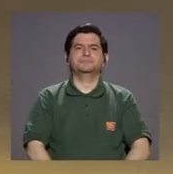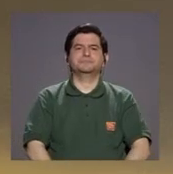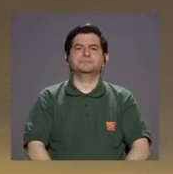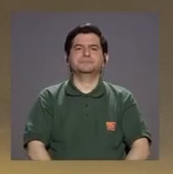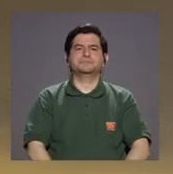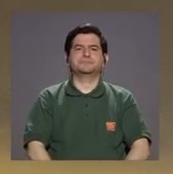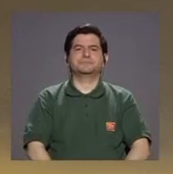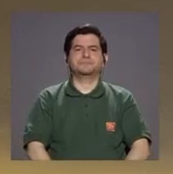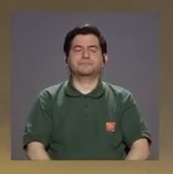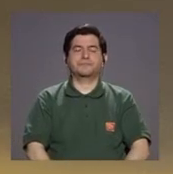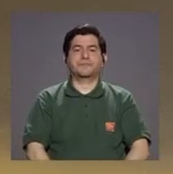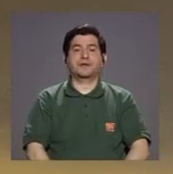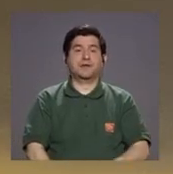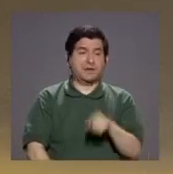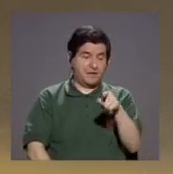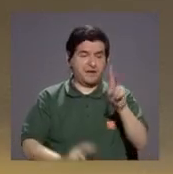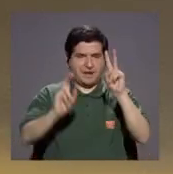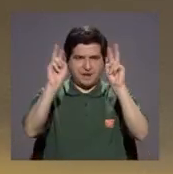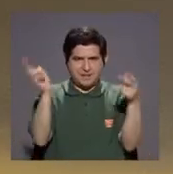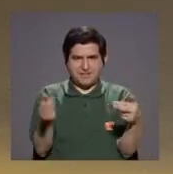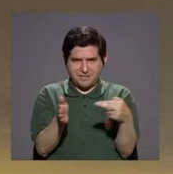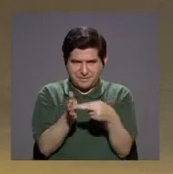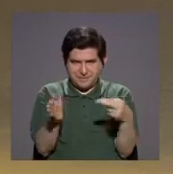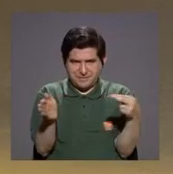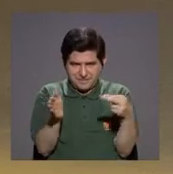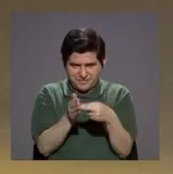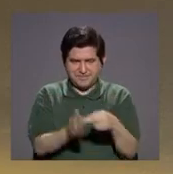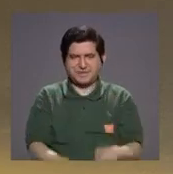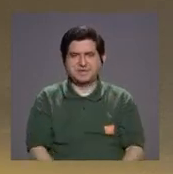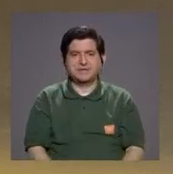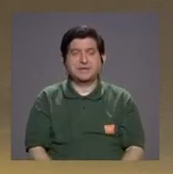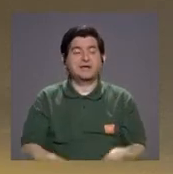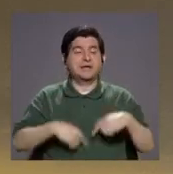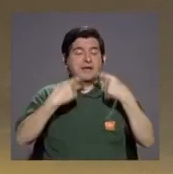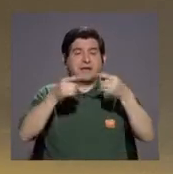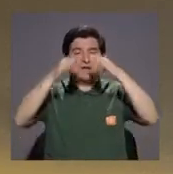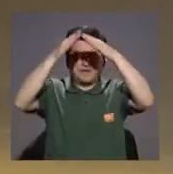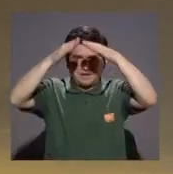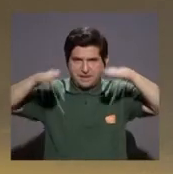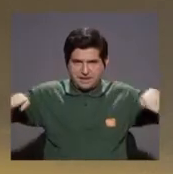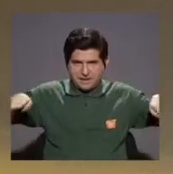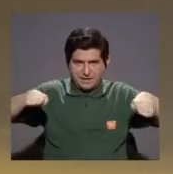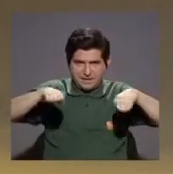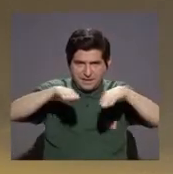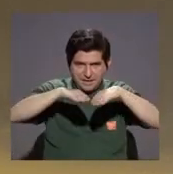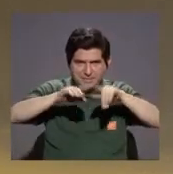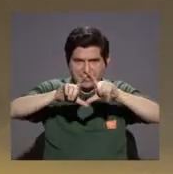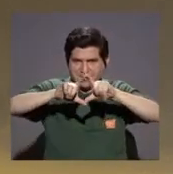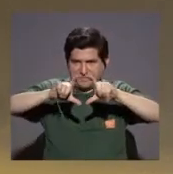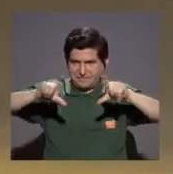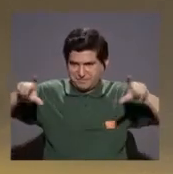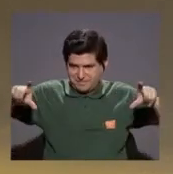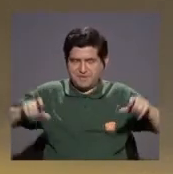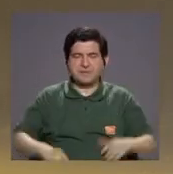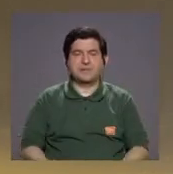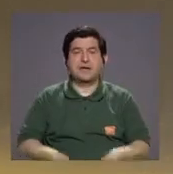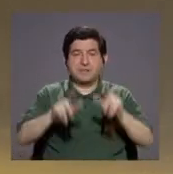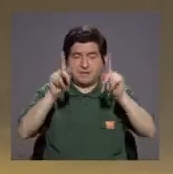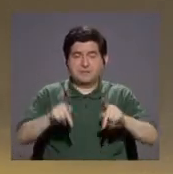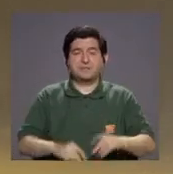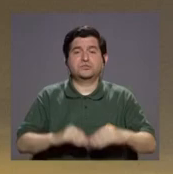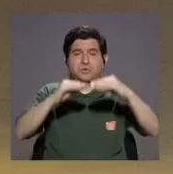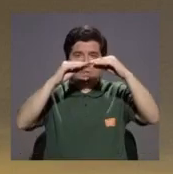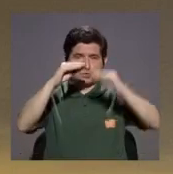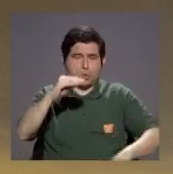y el tema lo repitió de ir a la base de la pirámide de el ingreso